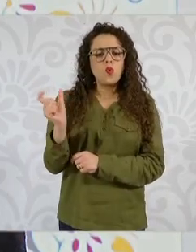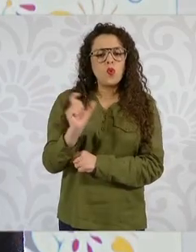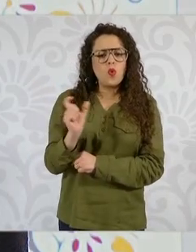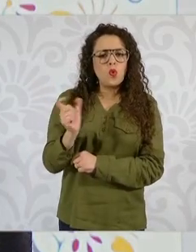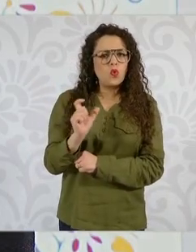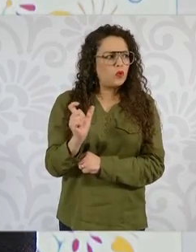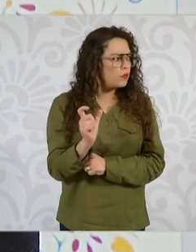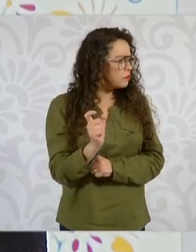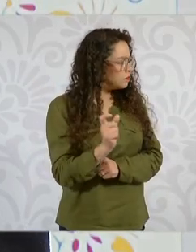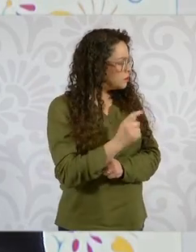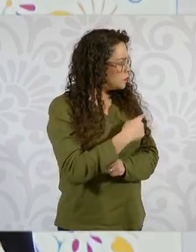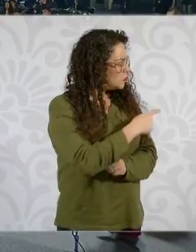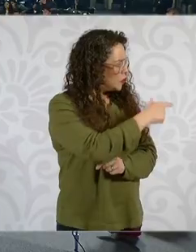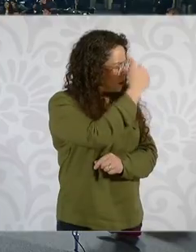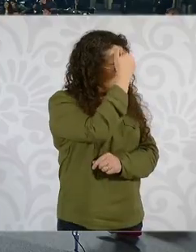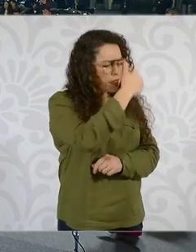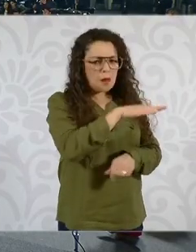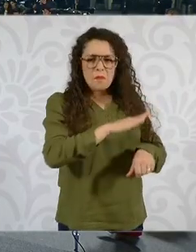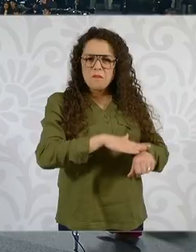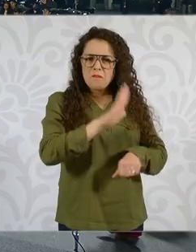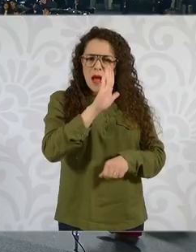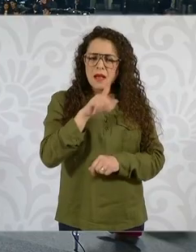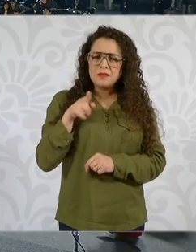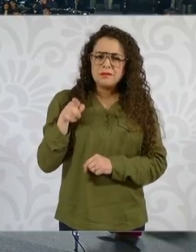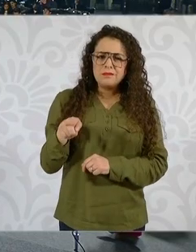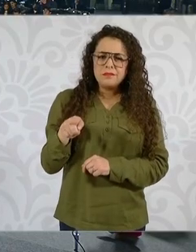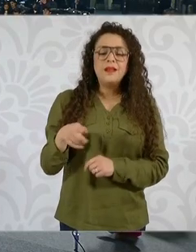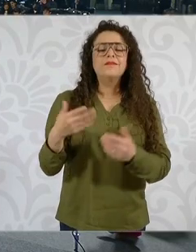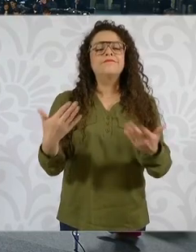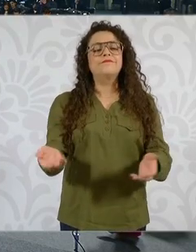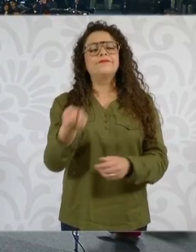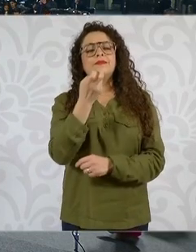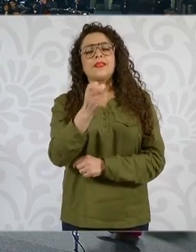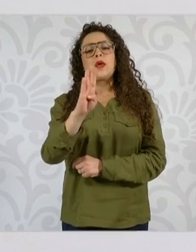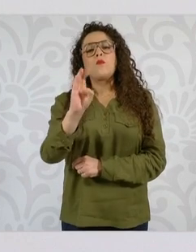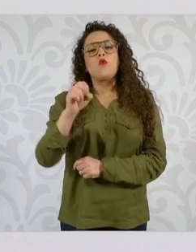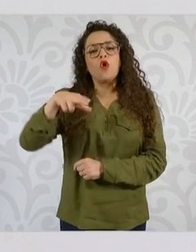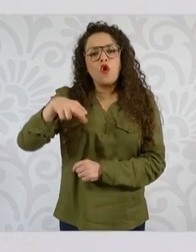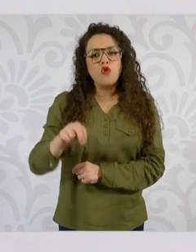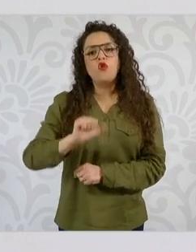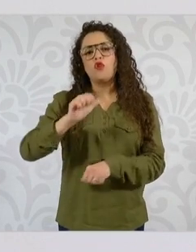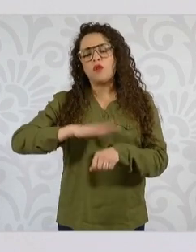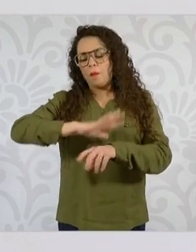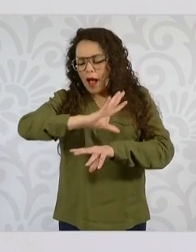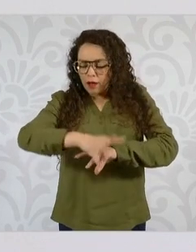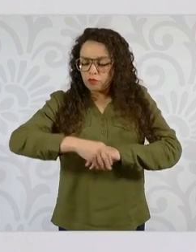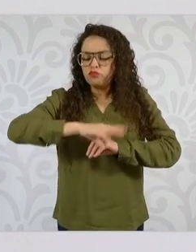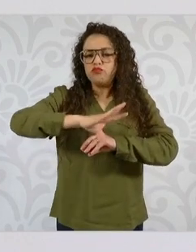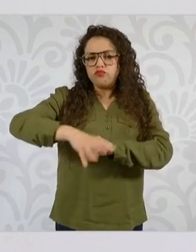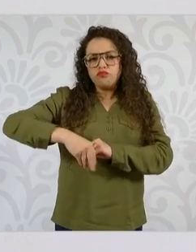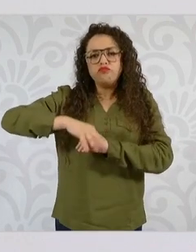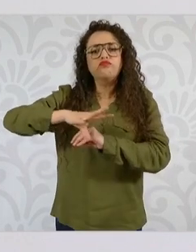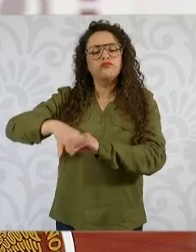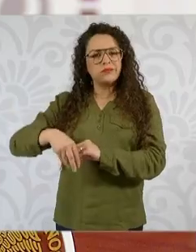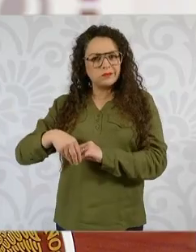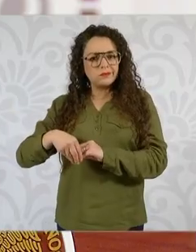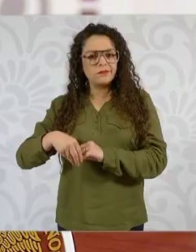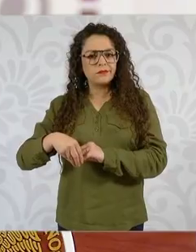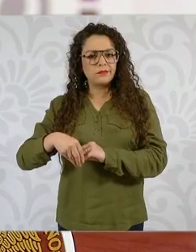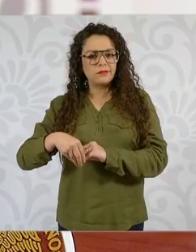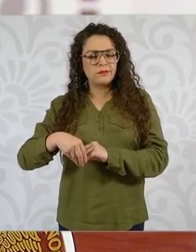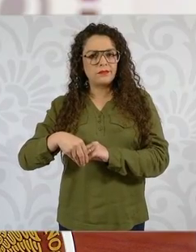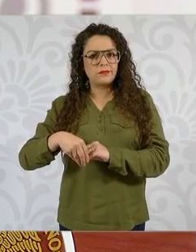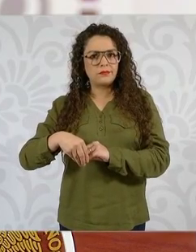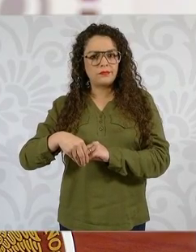usted sabe más el sus bonos sus complementos sus nada